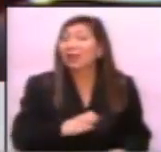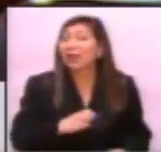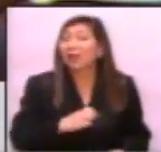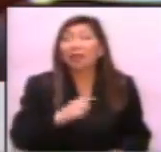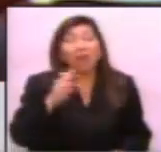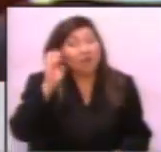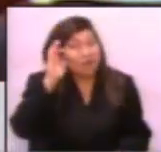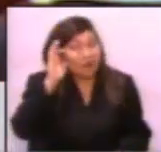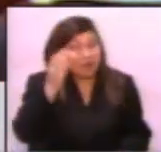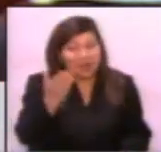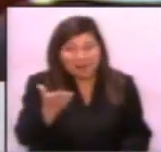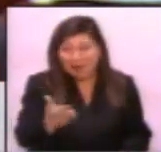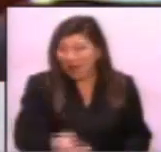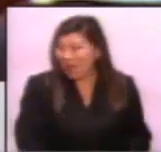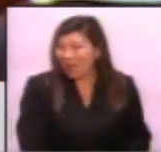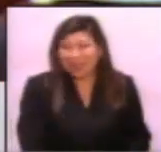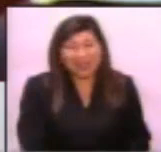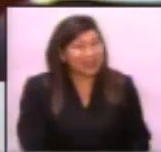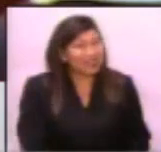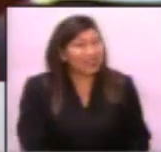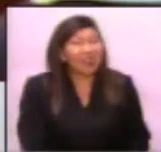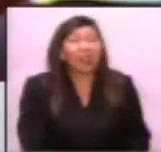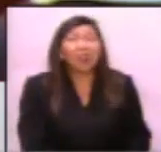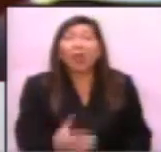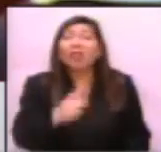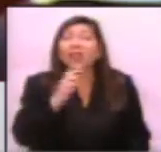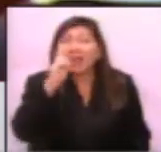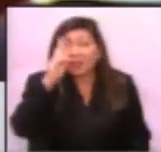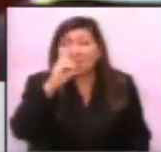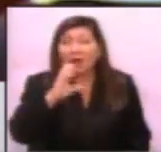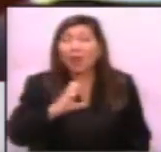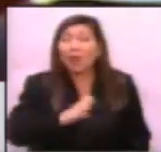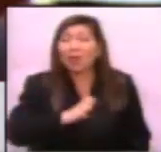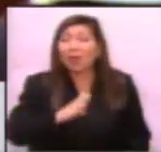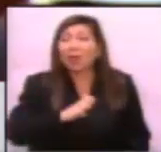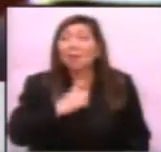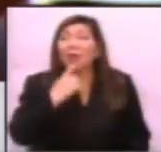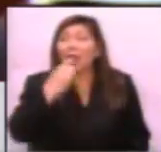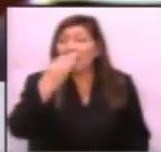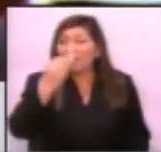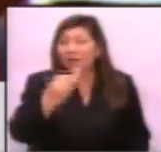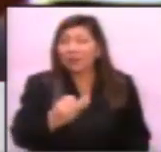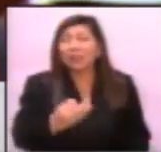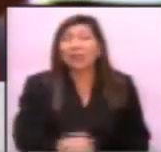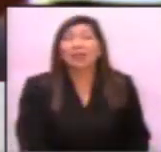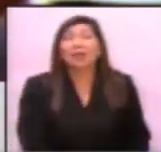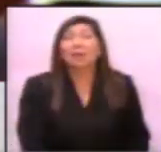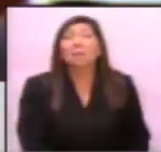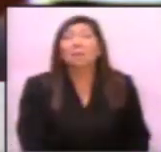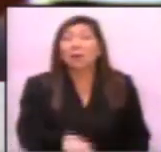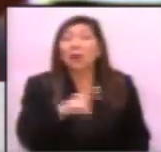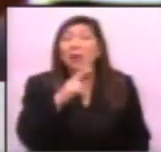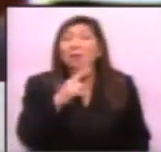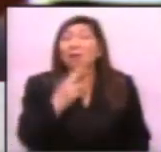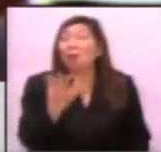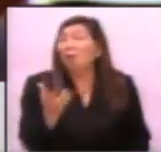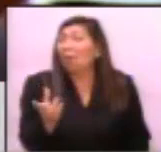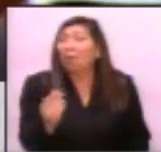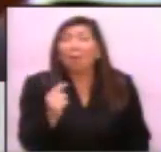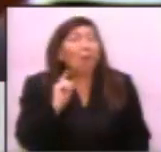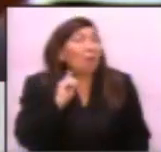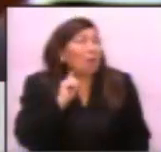es fujimorista? ¿Dónde está esa ética, esa lucha por la verdad, por la legalidad, por el Perú? No